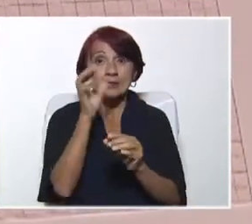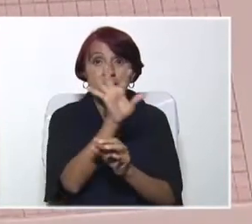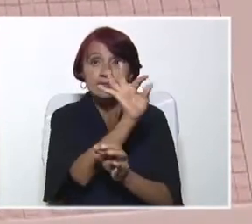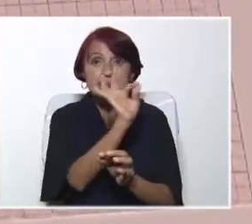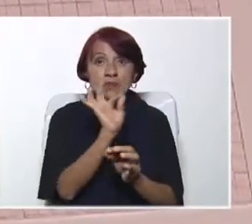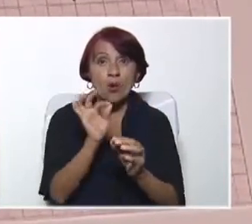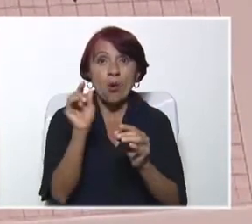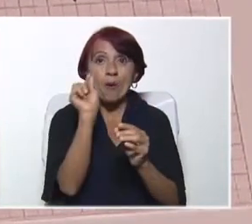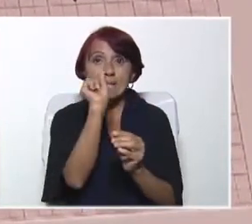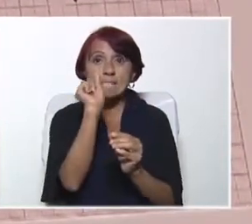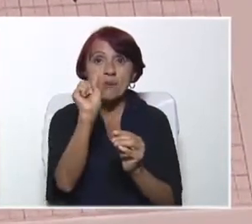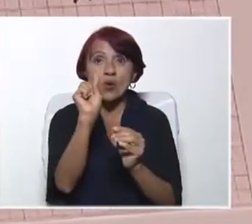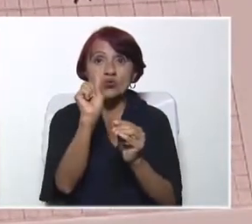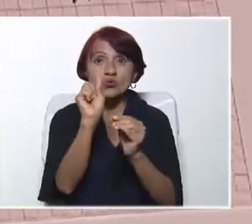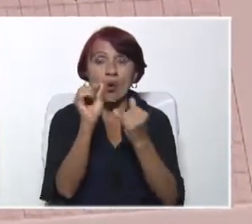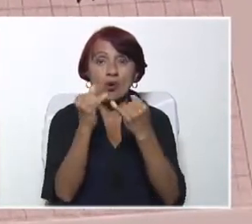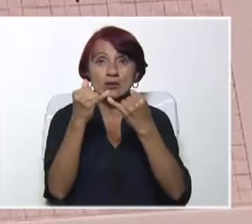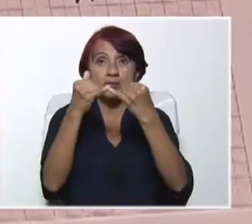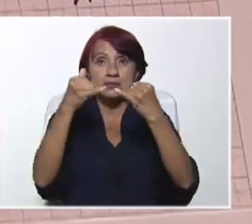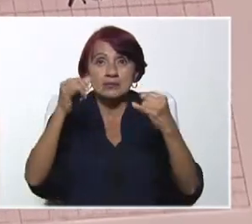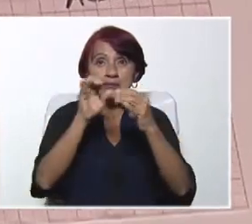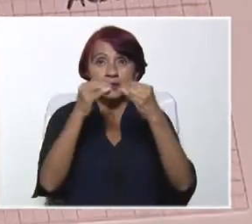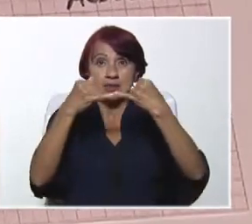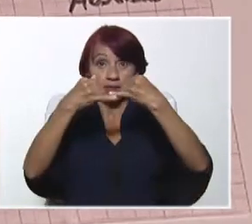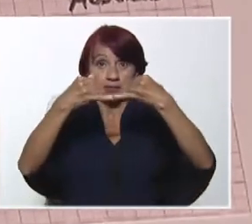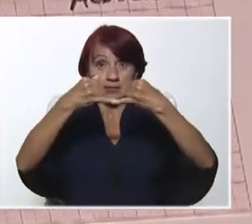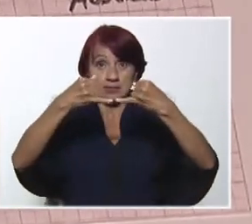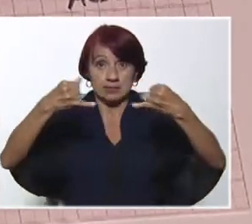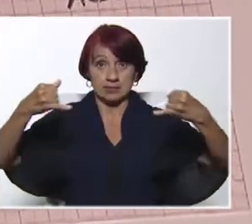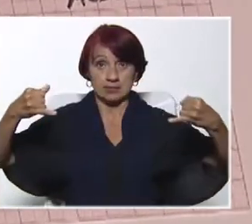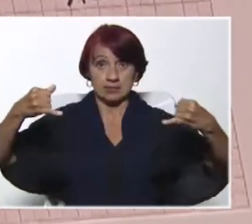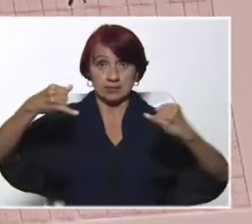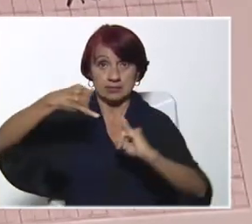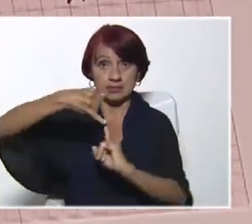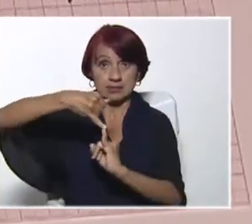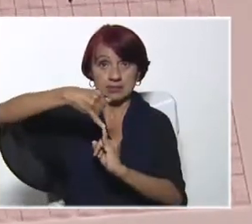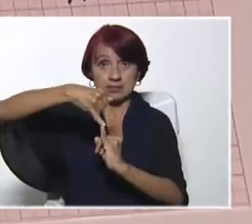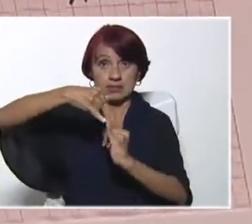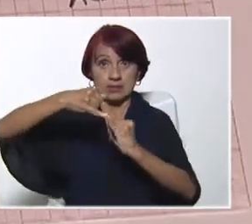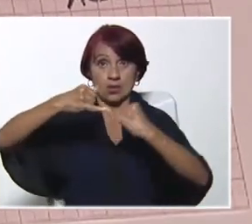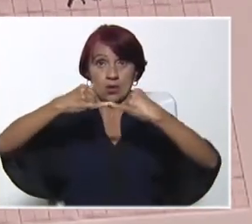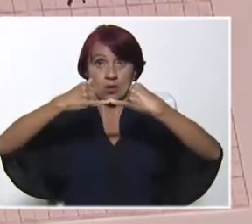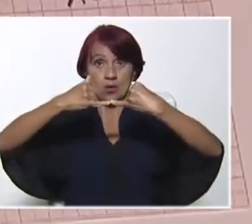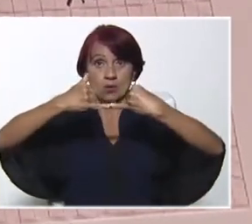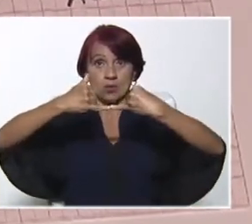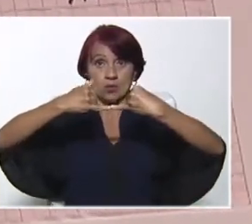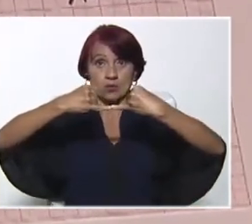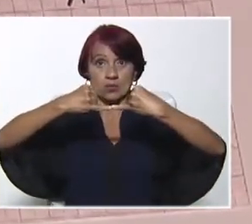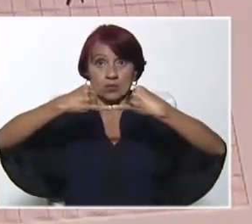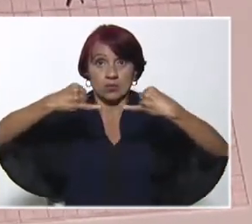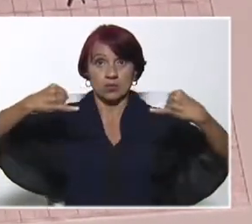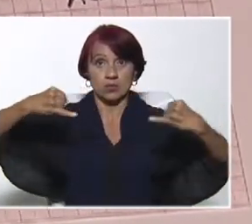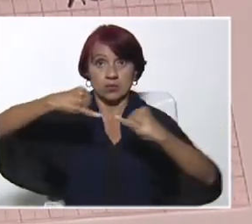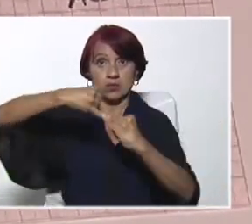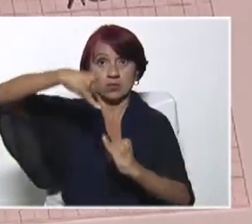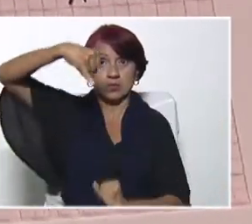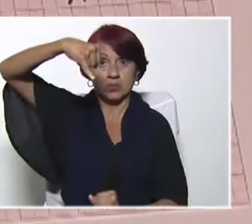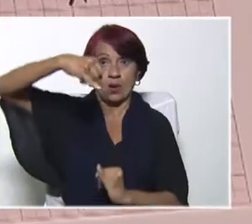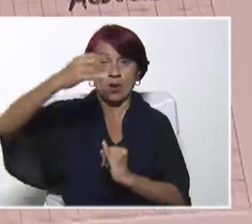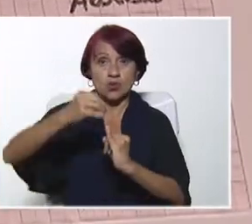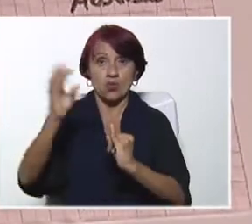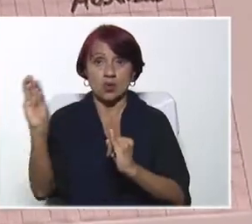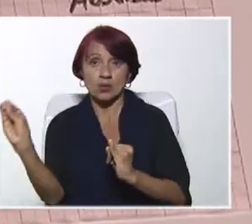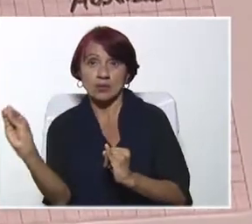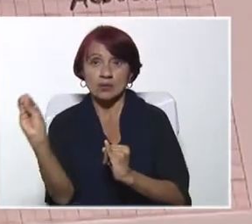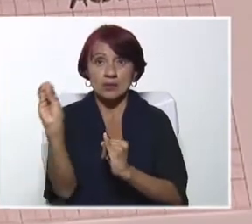coordenadas X, Y, ya que el plano es bidimensional, es decir,